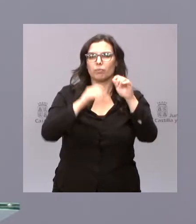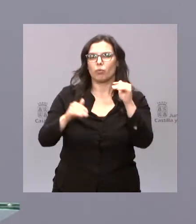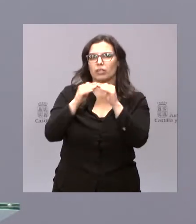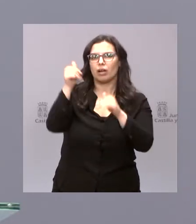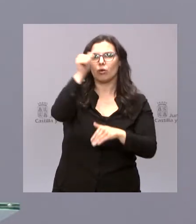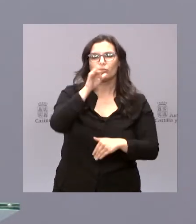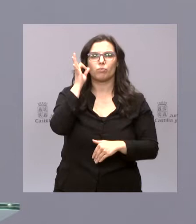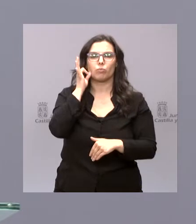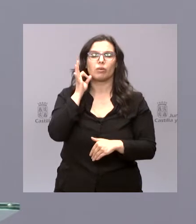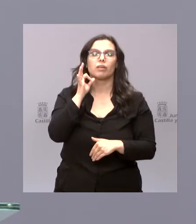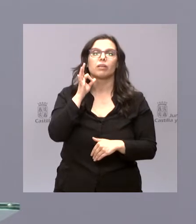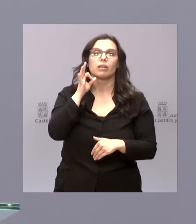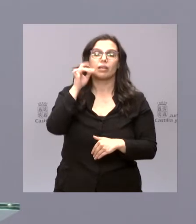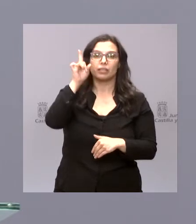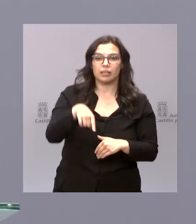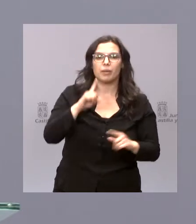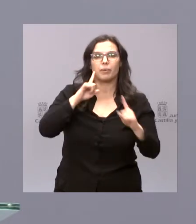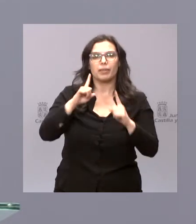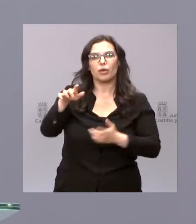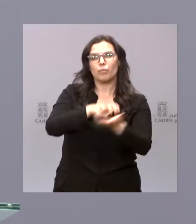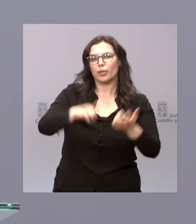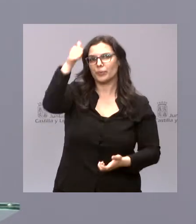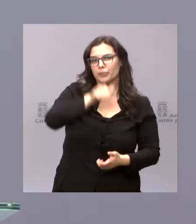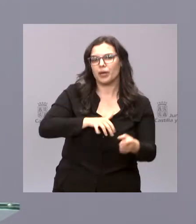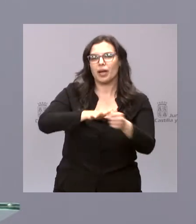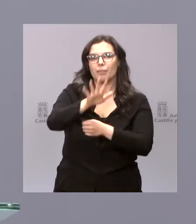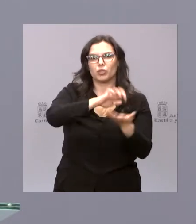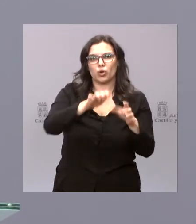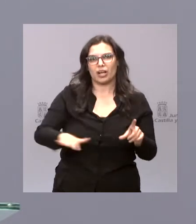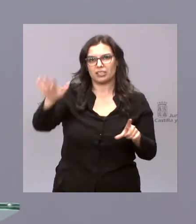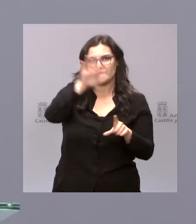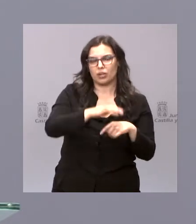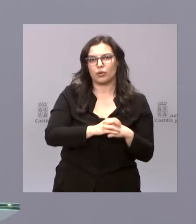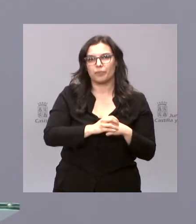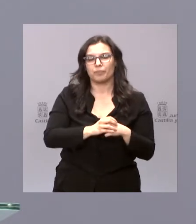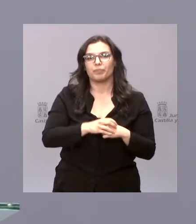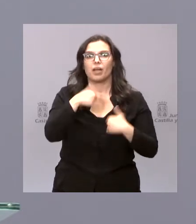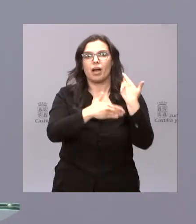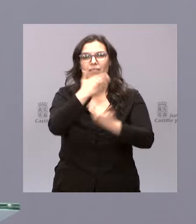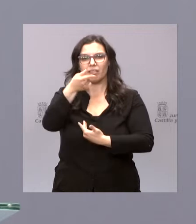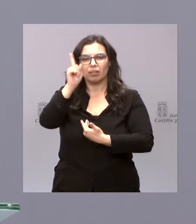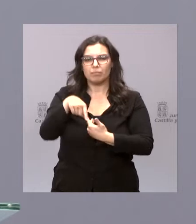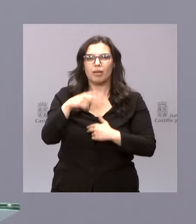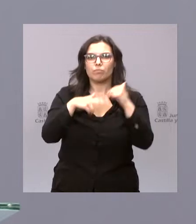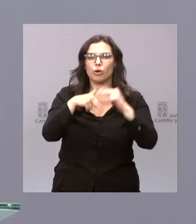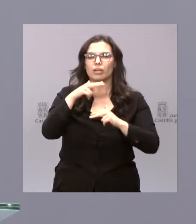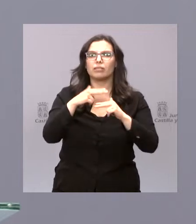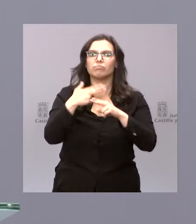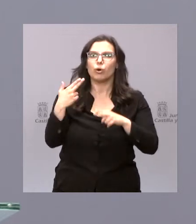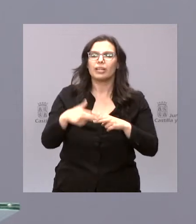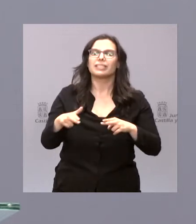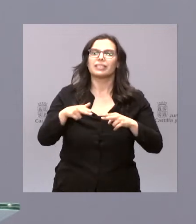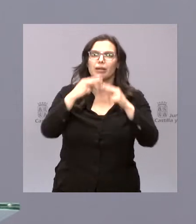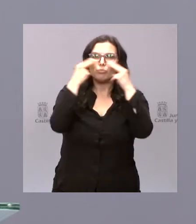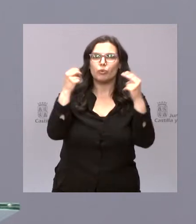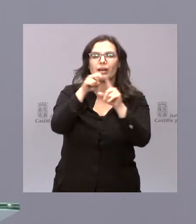entre mujeres y hombres y la prevención de la violencia de género en el ámbito de Castilla y León, y avanzar en la construcción de una política pública con perspectiva de